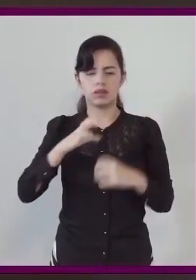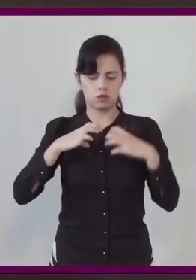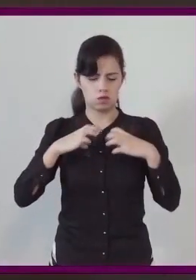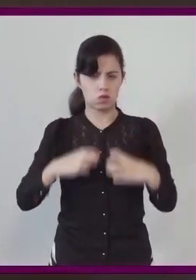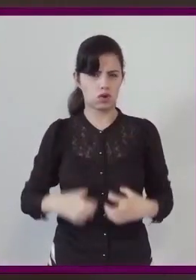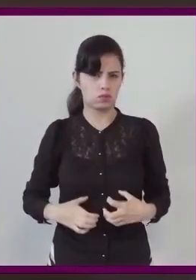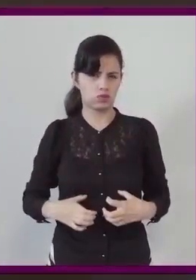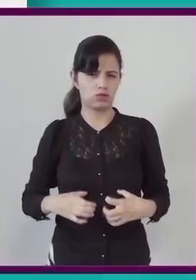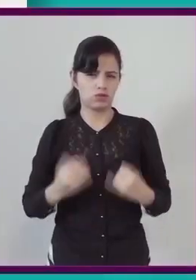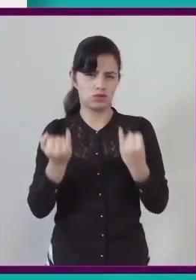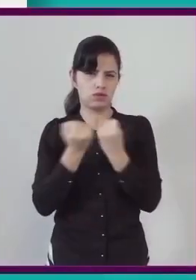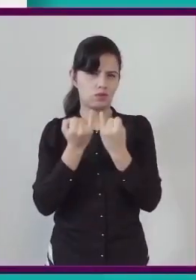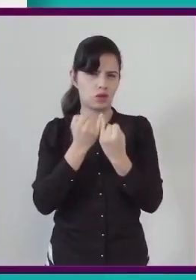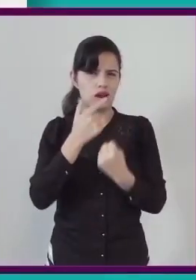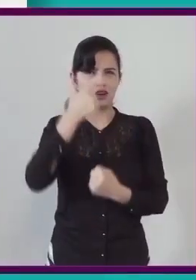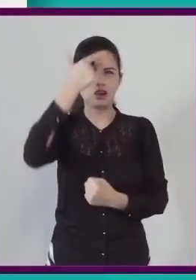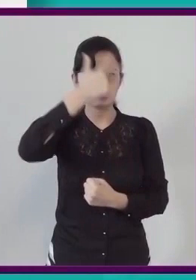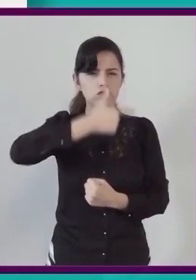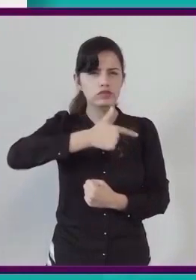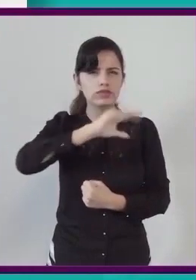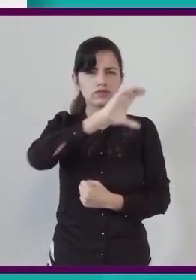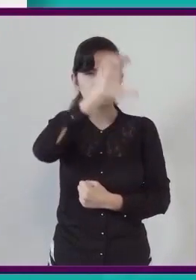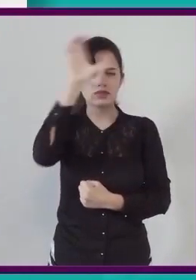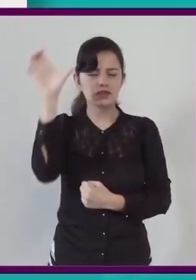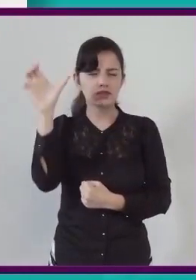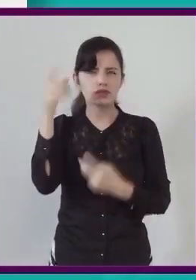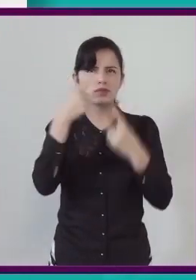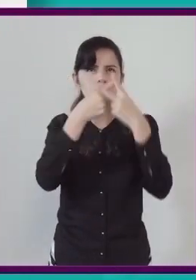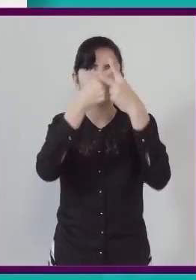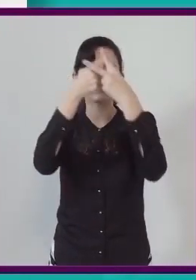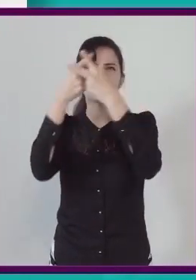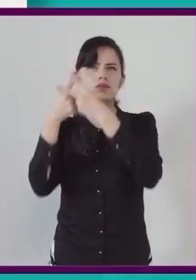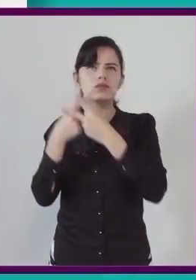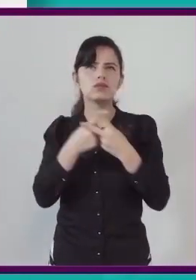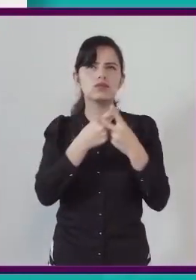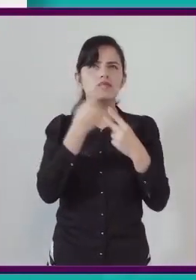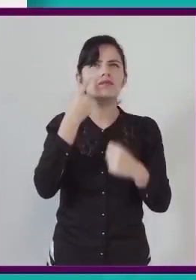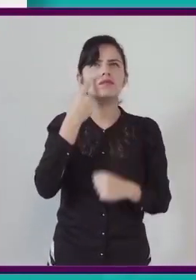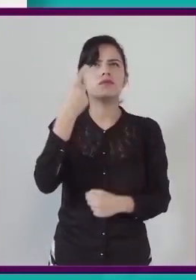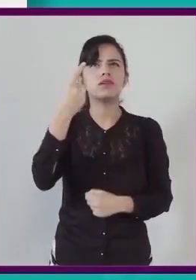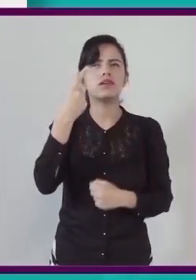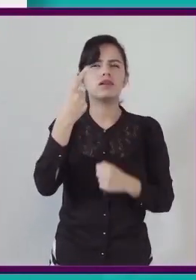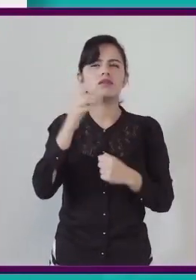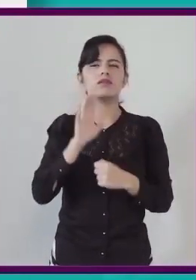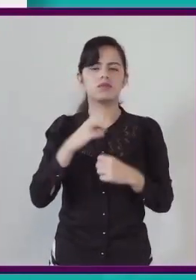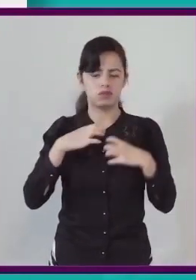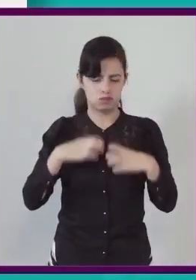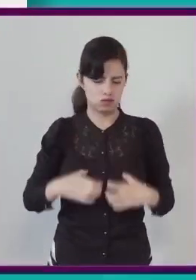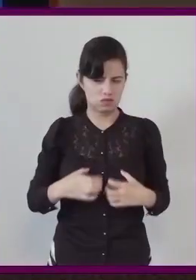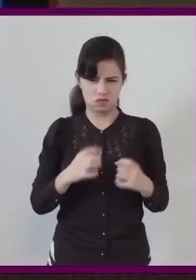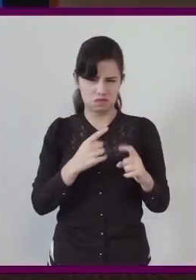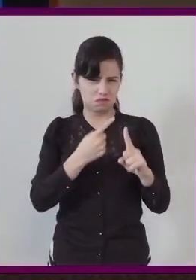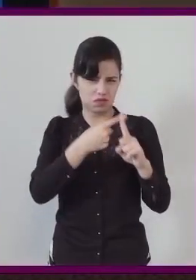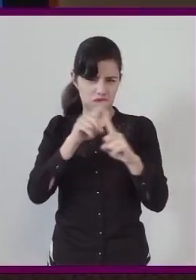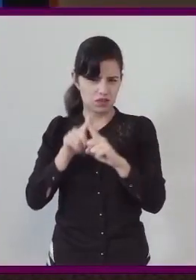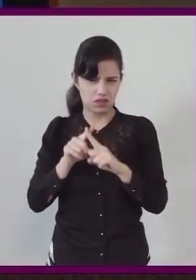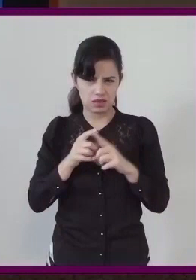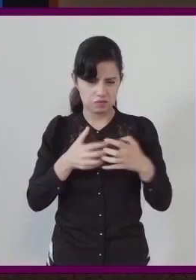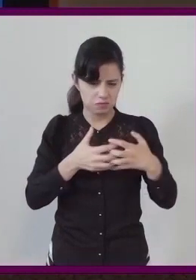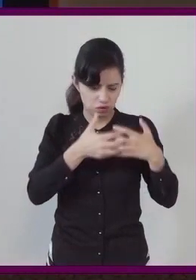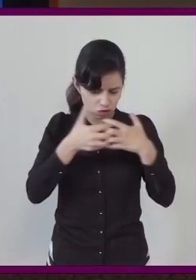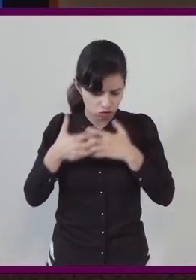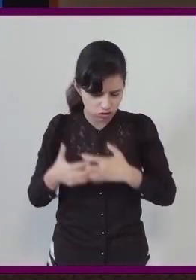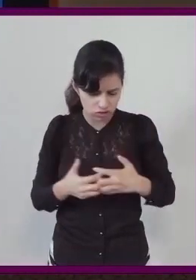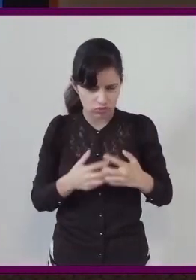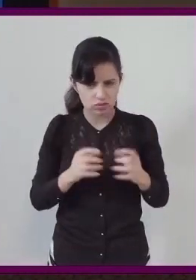noche y como en todos los eventos que están sucediendo en nuestro cuerpo como estrellas, ¿no? Wow. Y